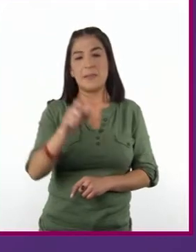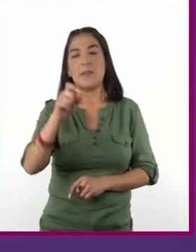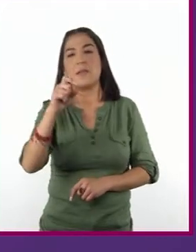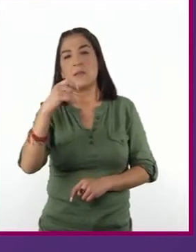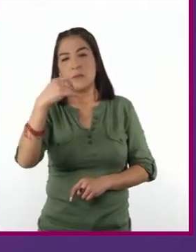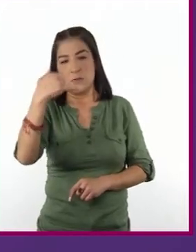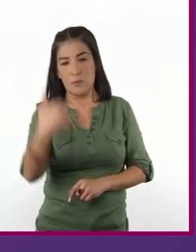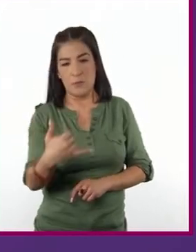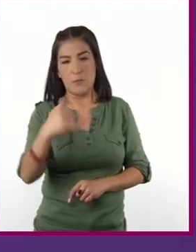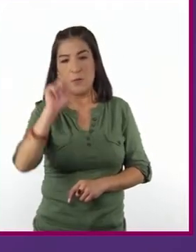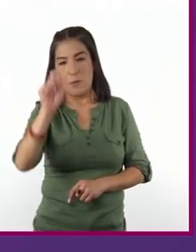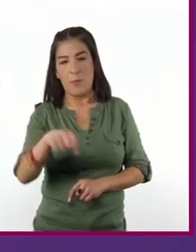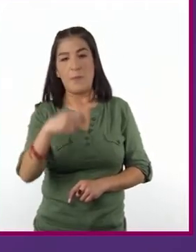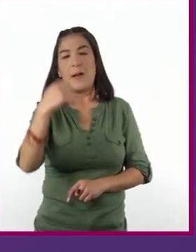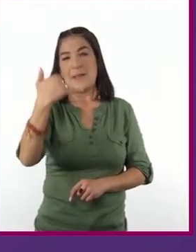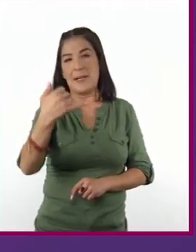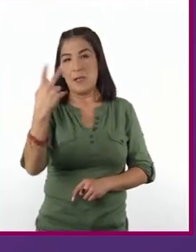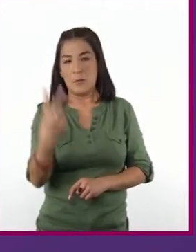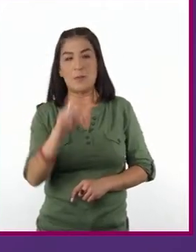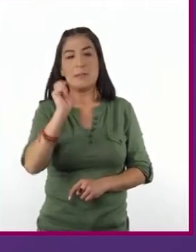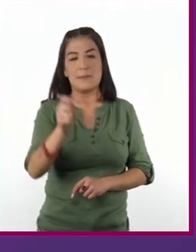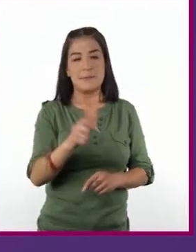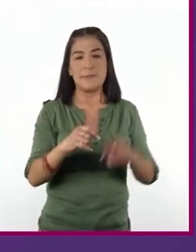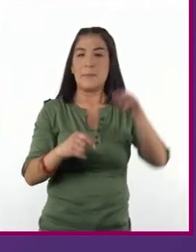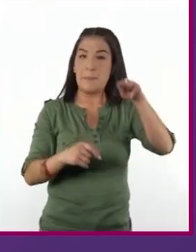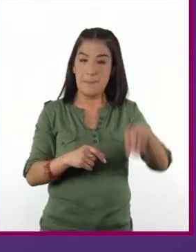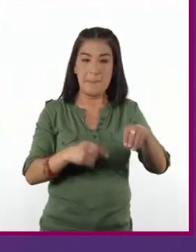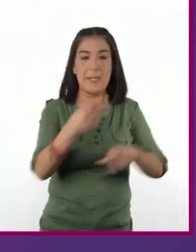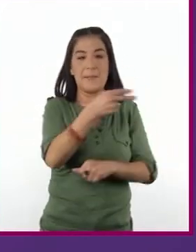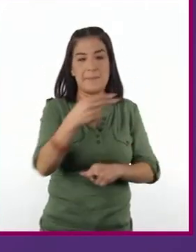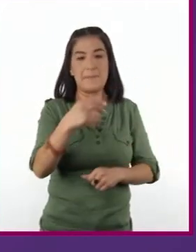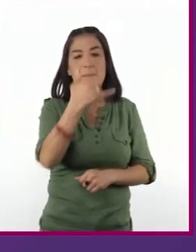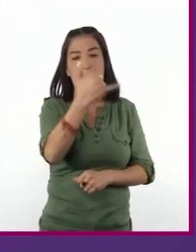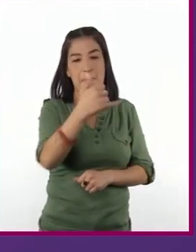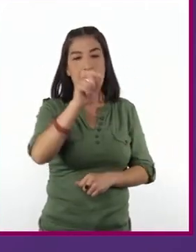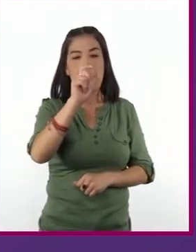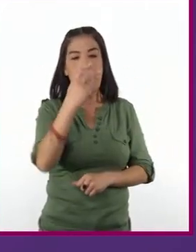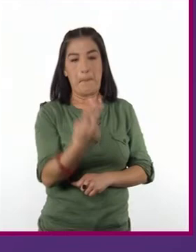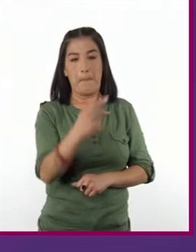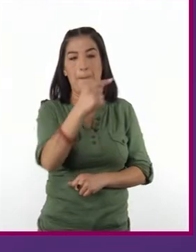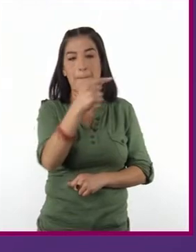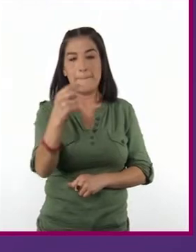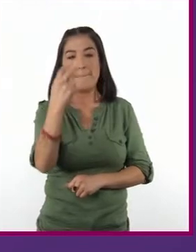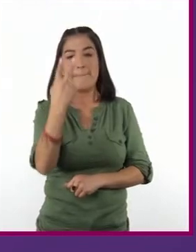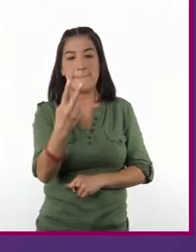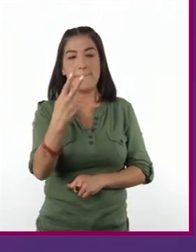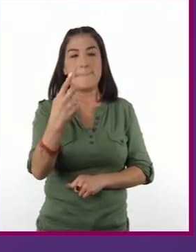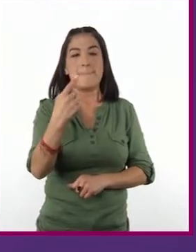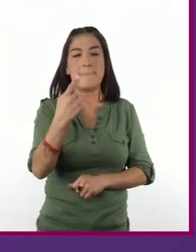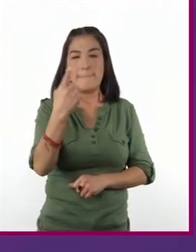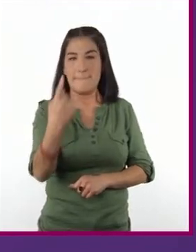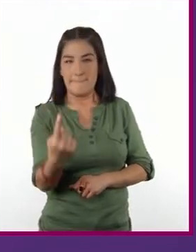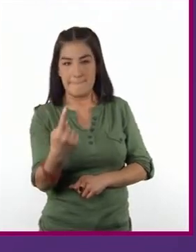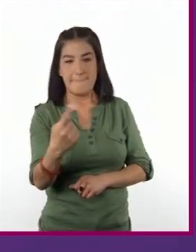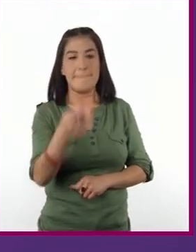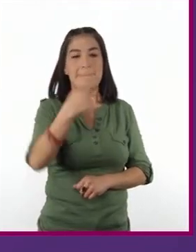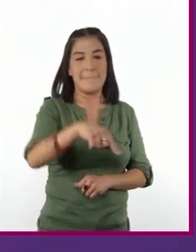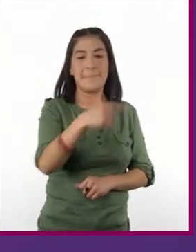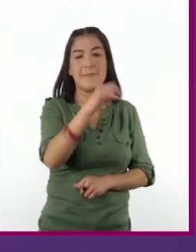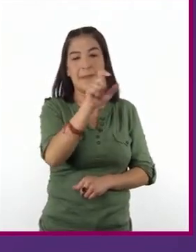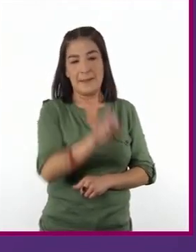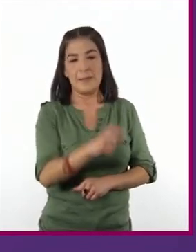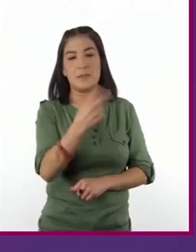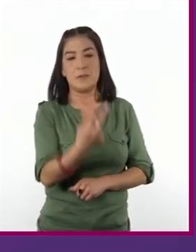y2, m es igual a y2 menos y1 entre x2 menos